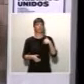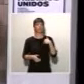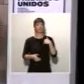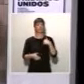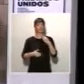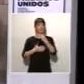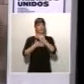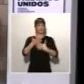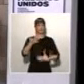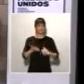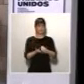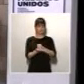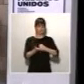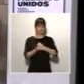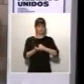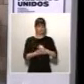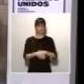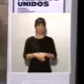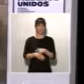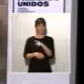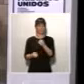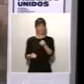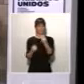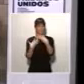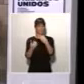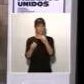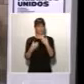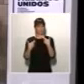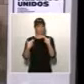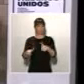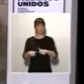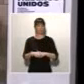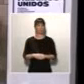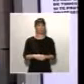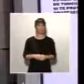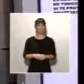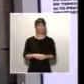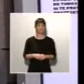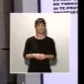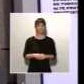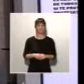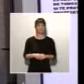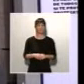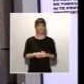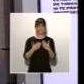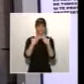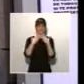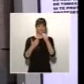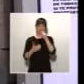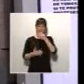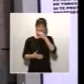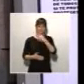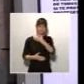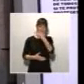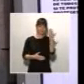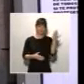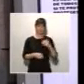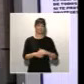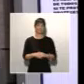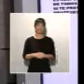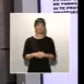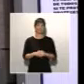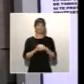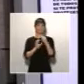farmacia, para que nos dé la información de ese sector. Muchas gracias. Buenas tardes a todos. Yo les voy a destacar las medidas que estamos